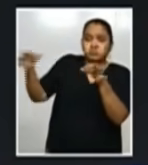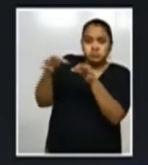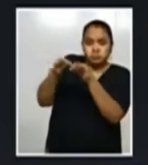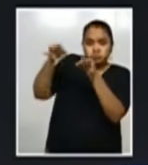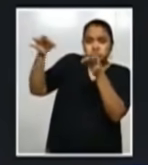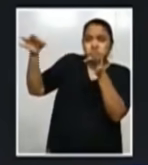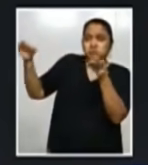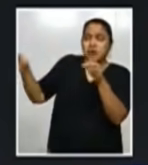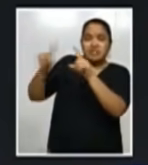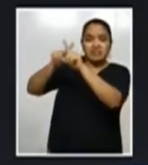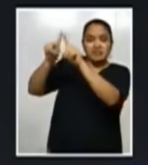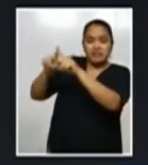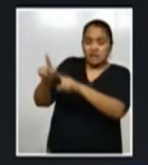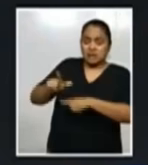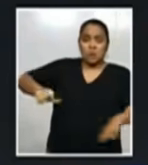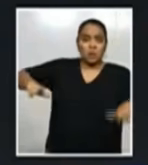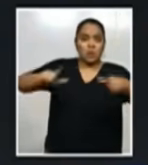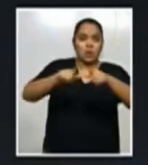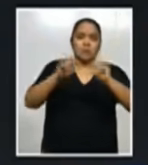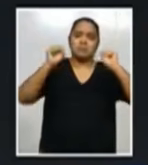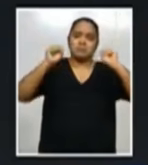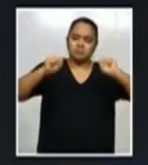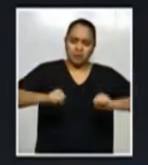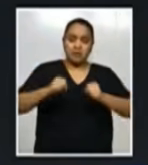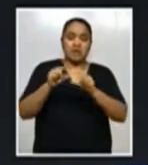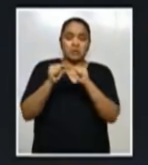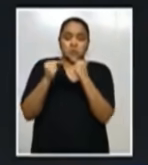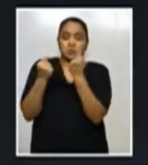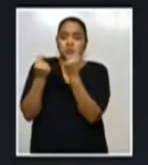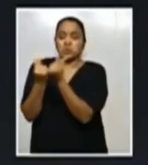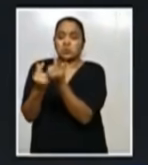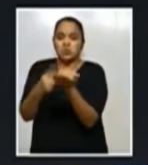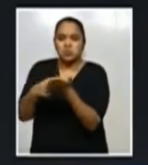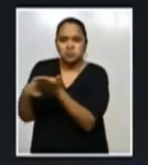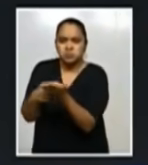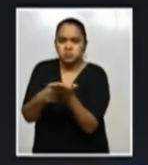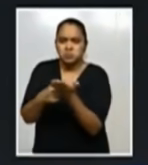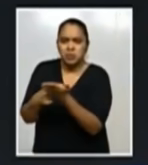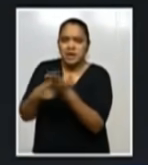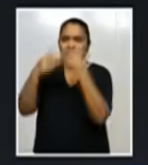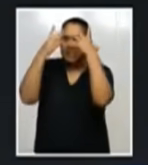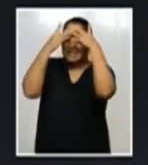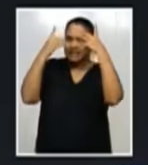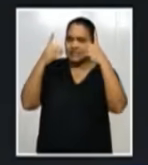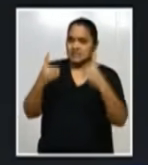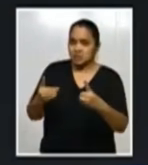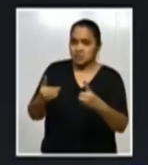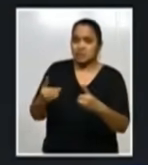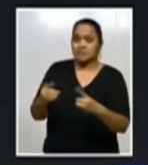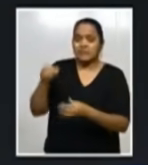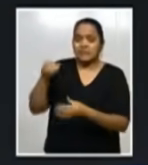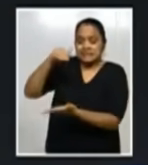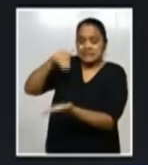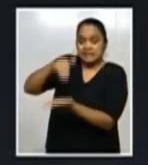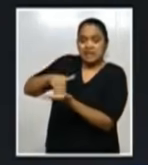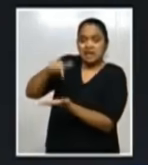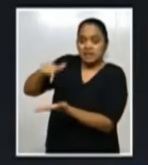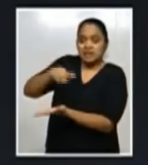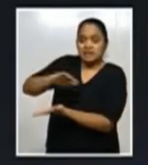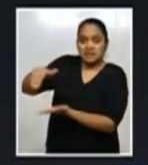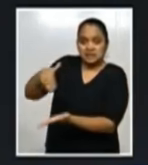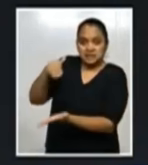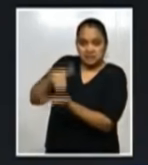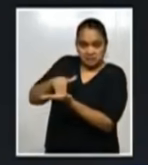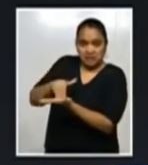el marco de SINAGER y podamos estar retroalimentándonos mutuamente para que se tomen las decisiones en SINAGER Central, pero ya no viendo al